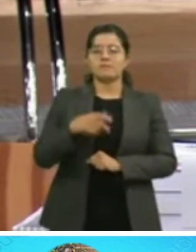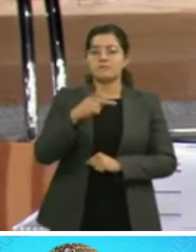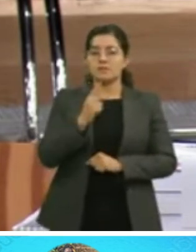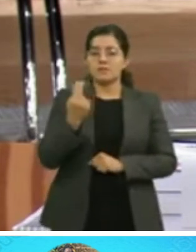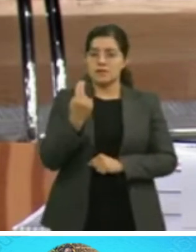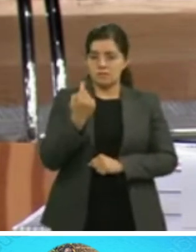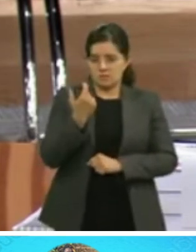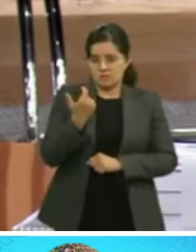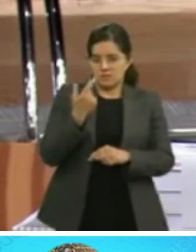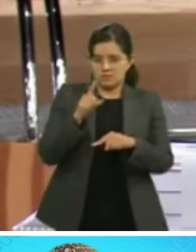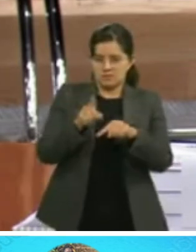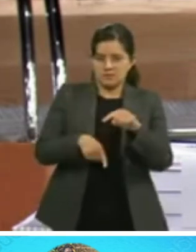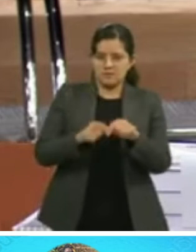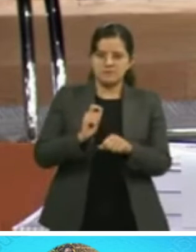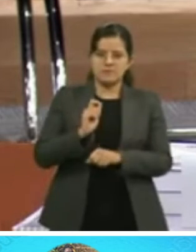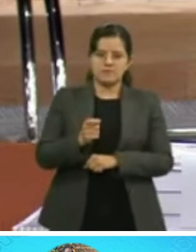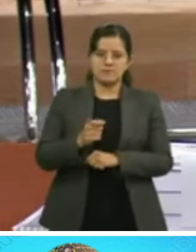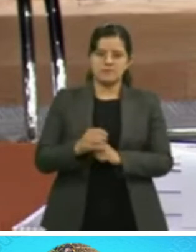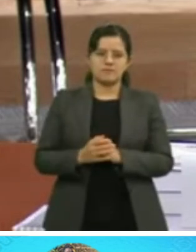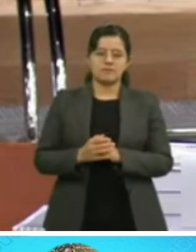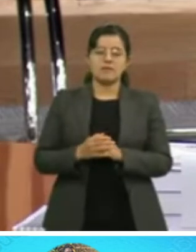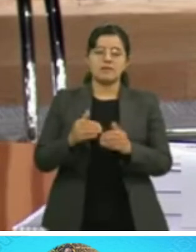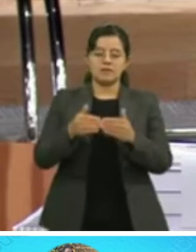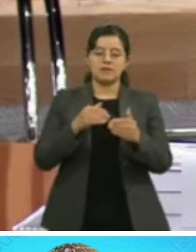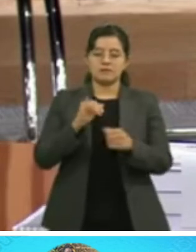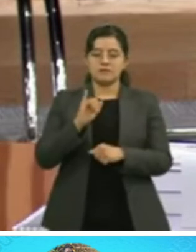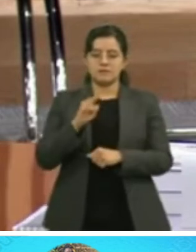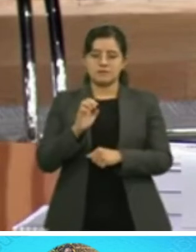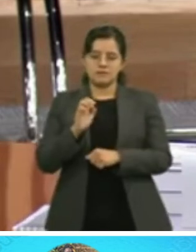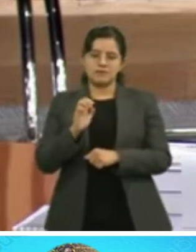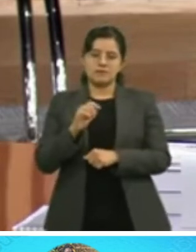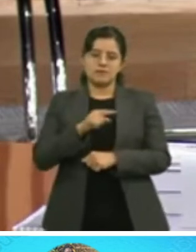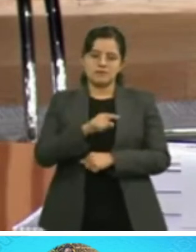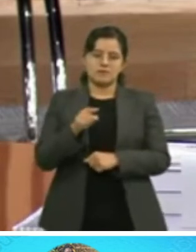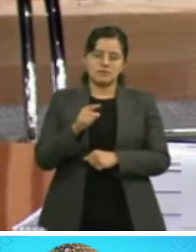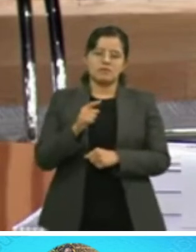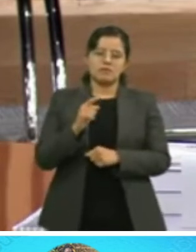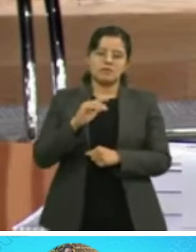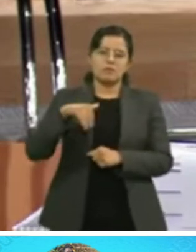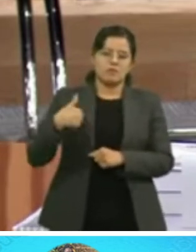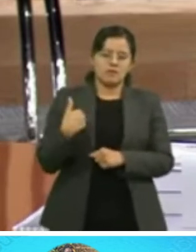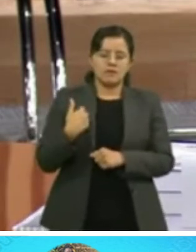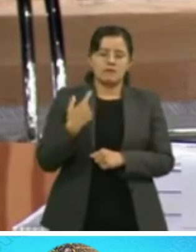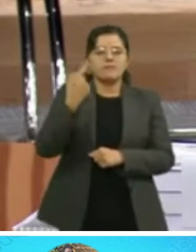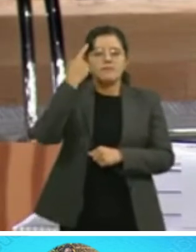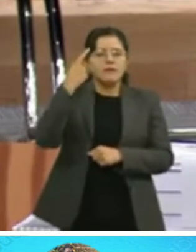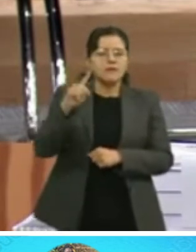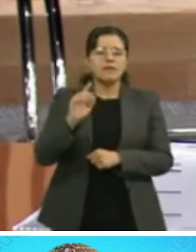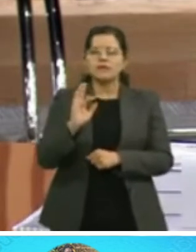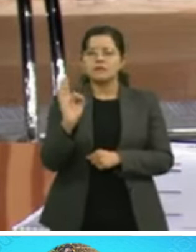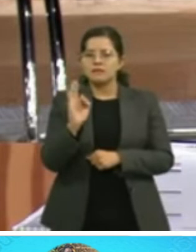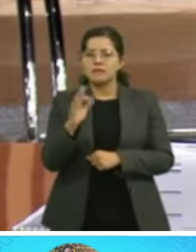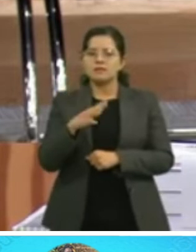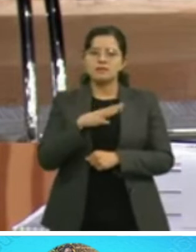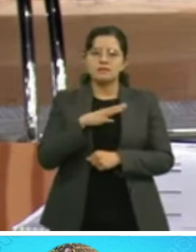descontar de esto los recursos previstos por el INE de manera precautoria para el caso de que hubiese